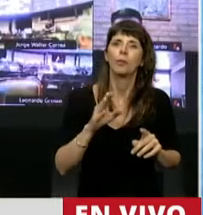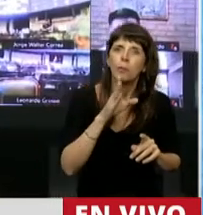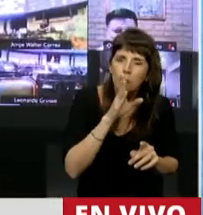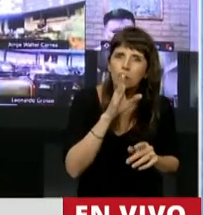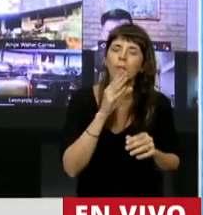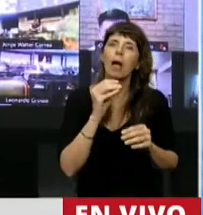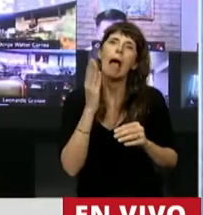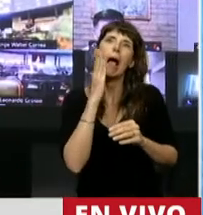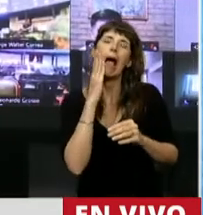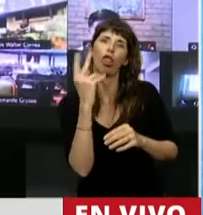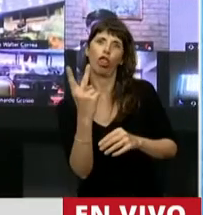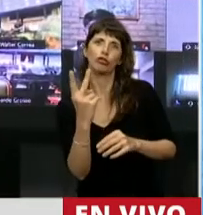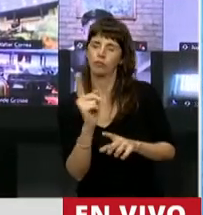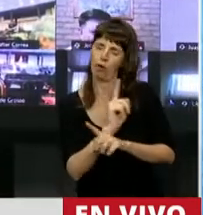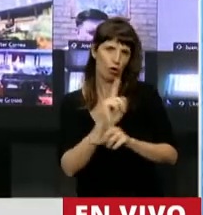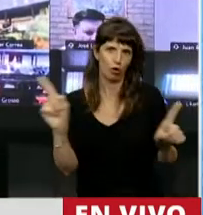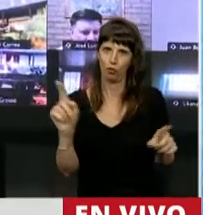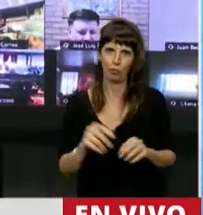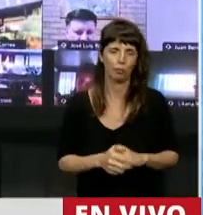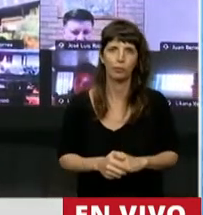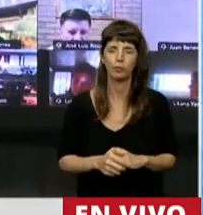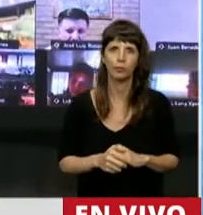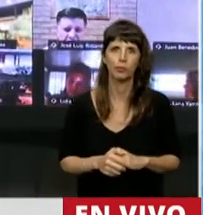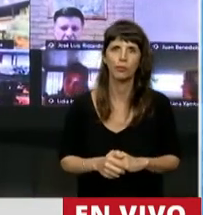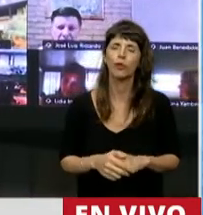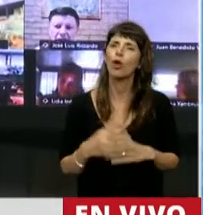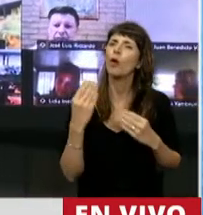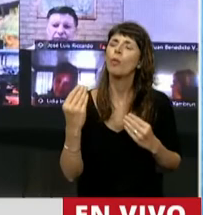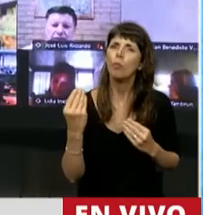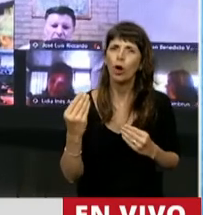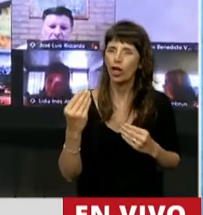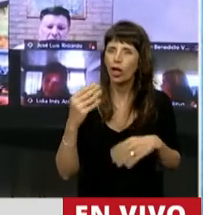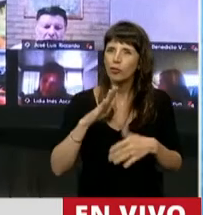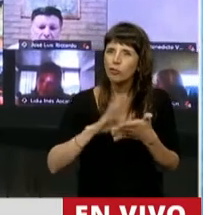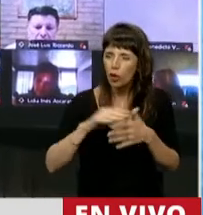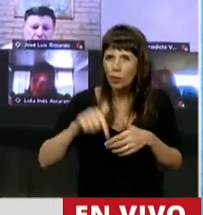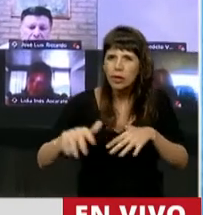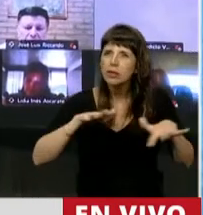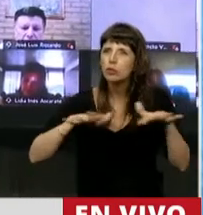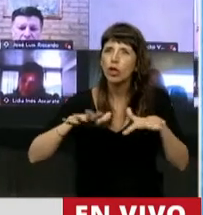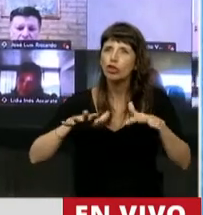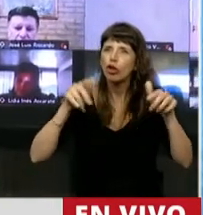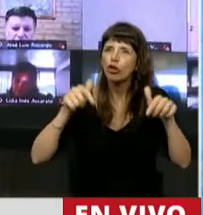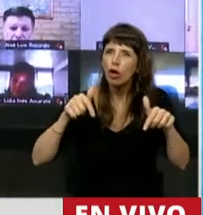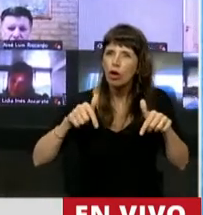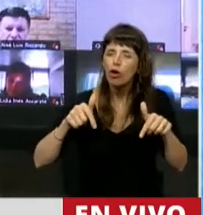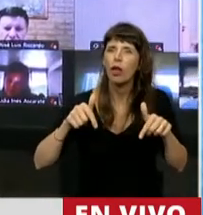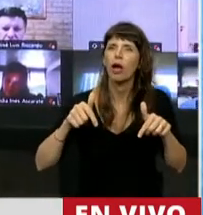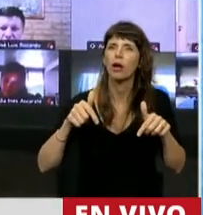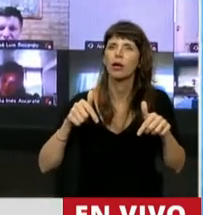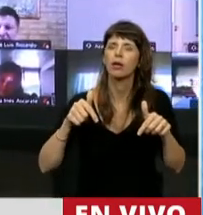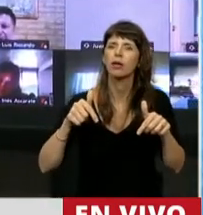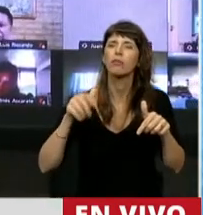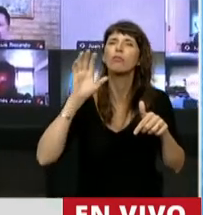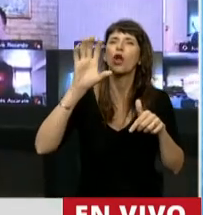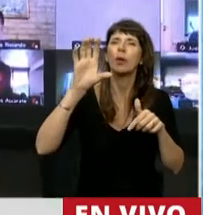porque sabe que presidente sobre la situación que se está dando particularmente en la provincia de